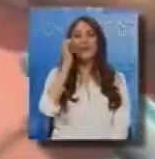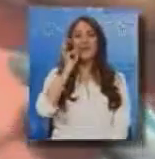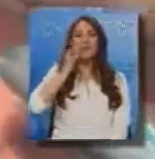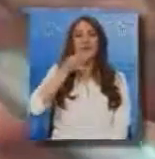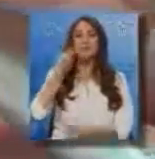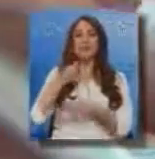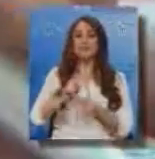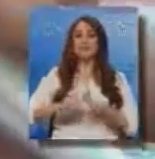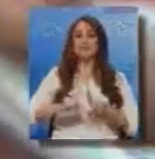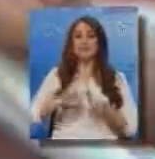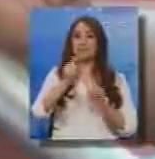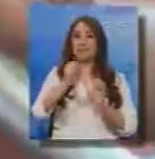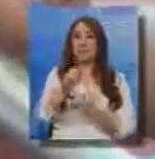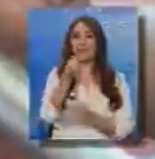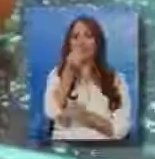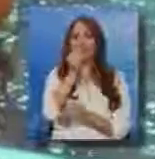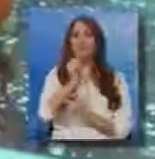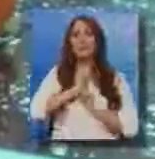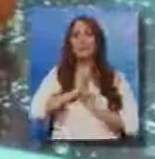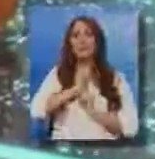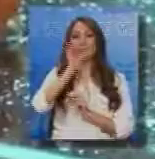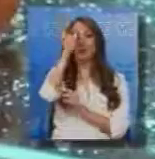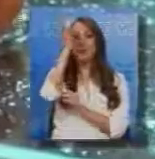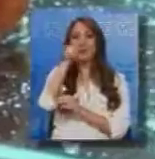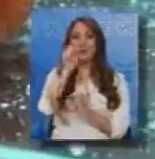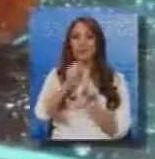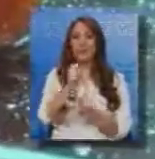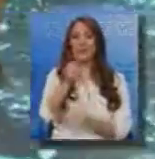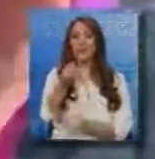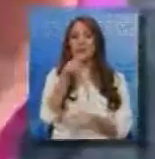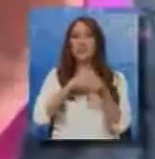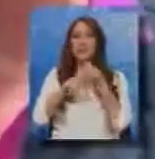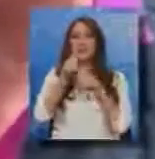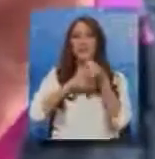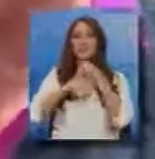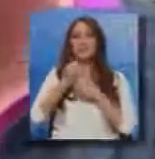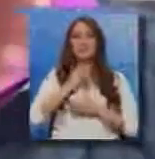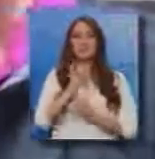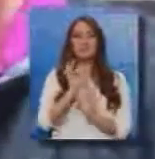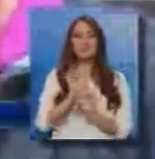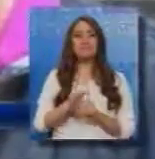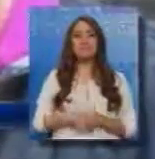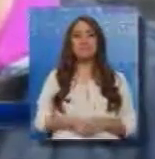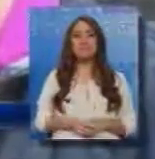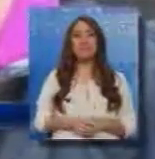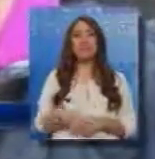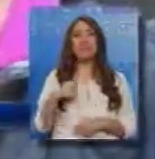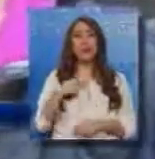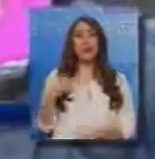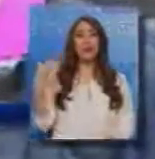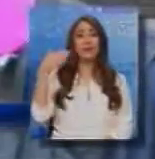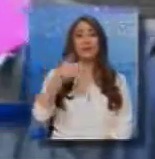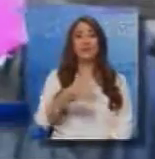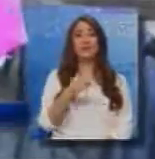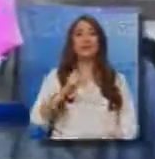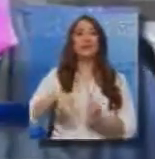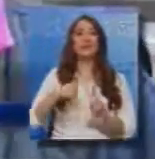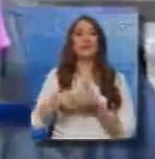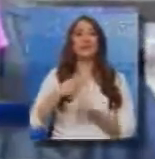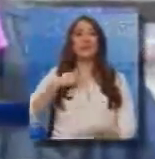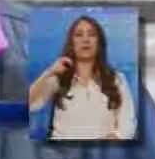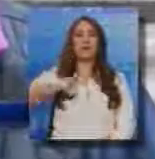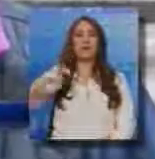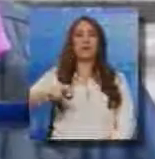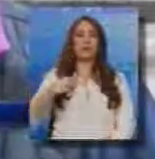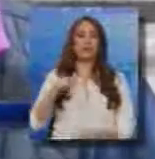los platos típicos y tradicionales que las personas pueden degustar. Bueno, he visitado algunas veces. En esta vez vengo con mis nietos